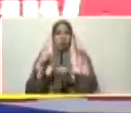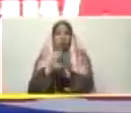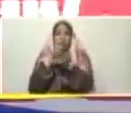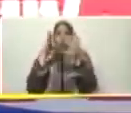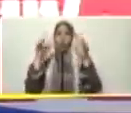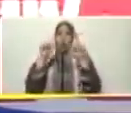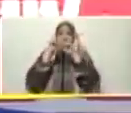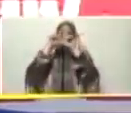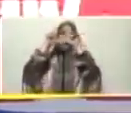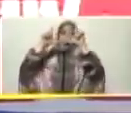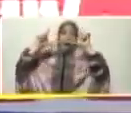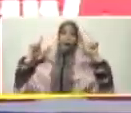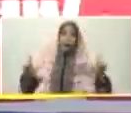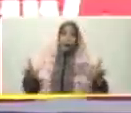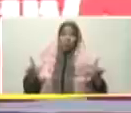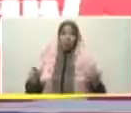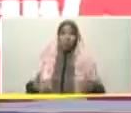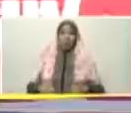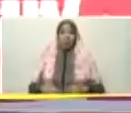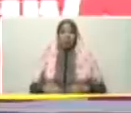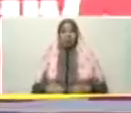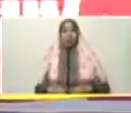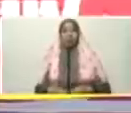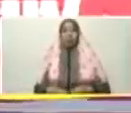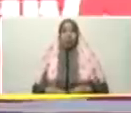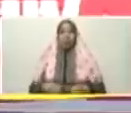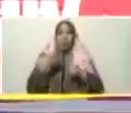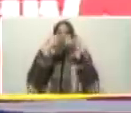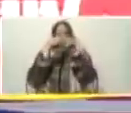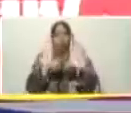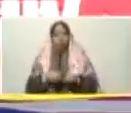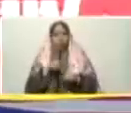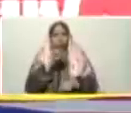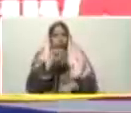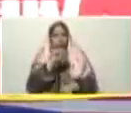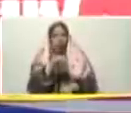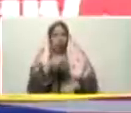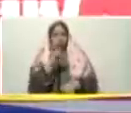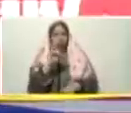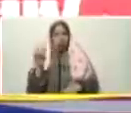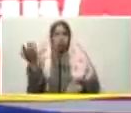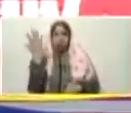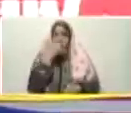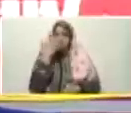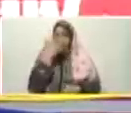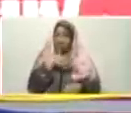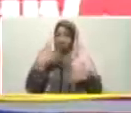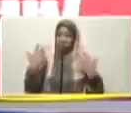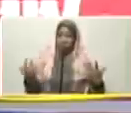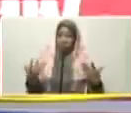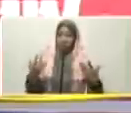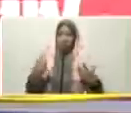maravilloso y me ponen un dato aquí que no sé de dónde lo sacan setecientos